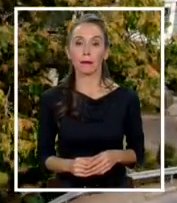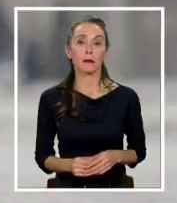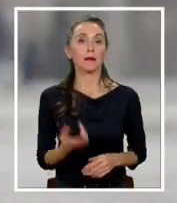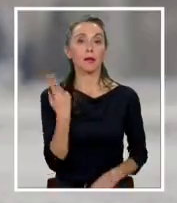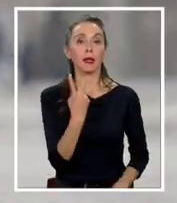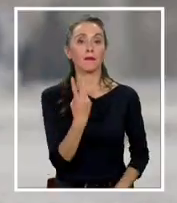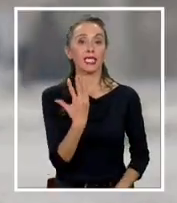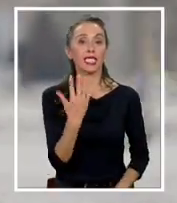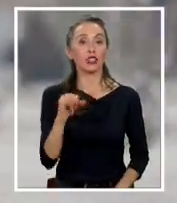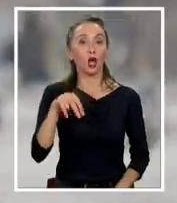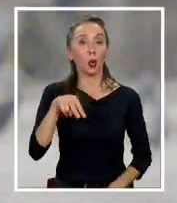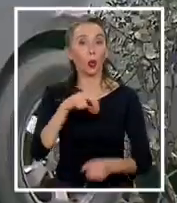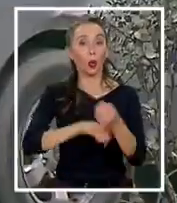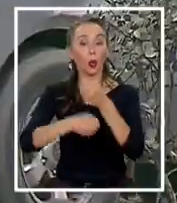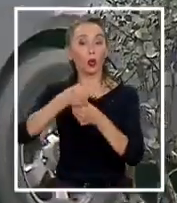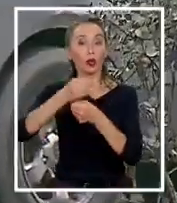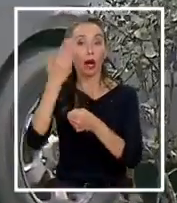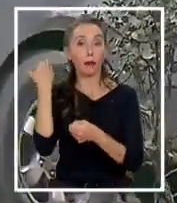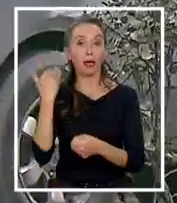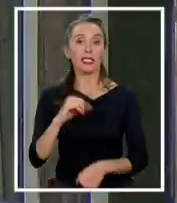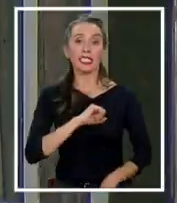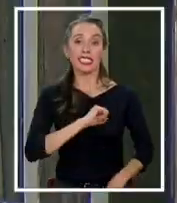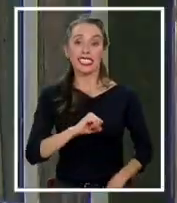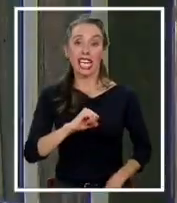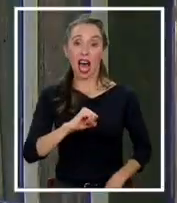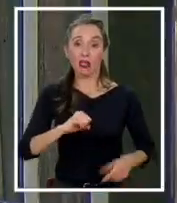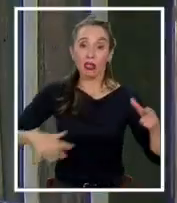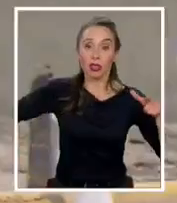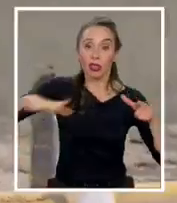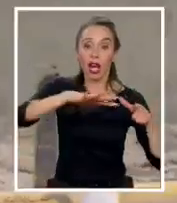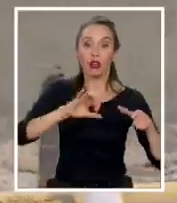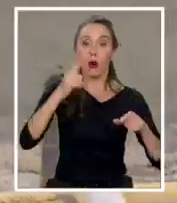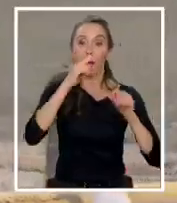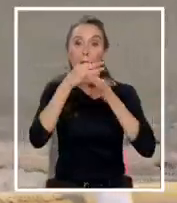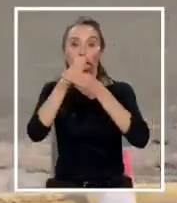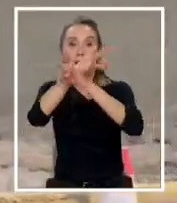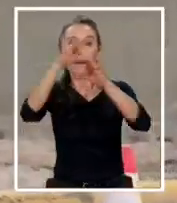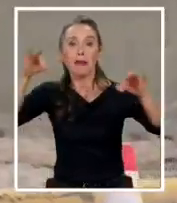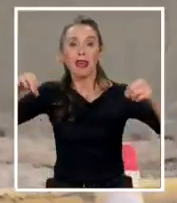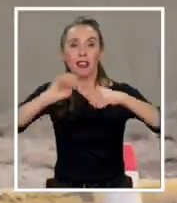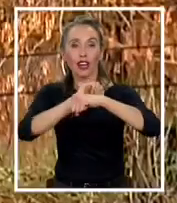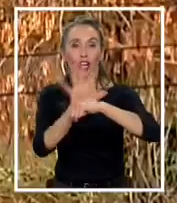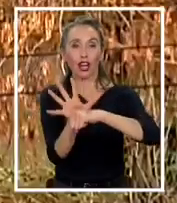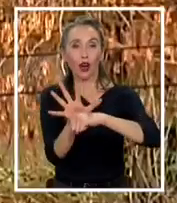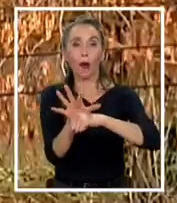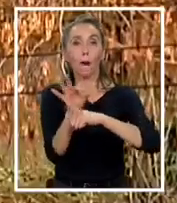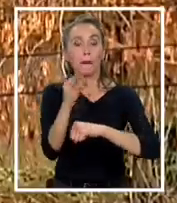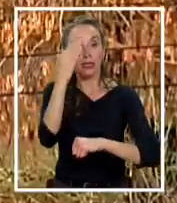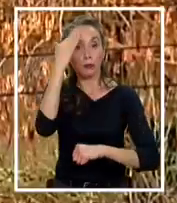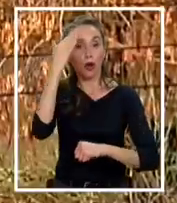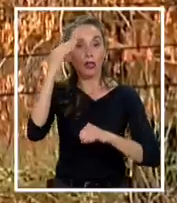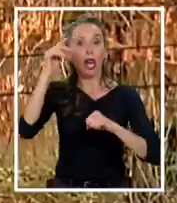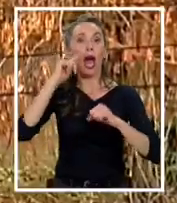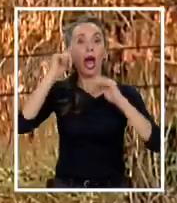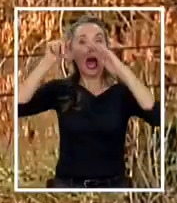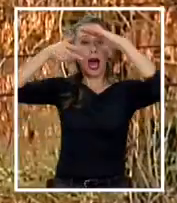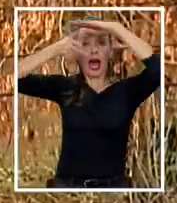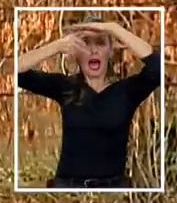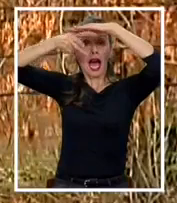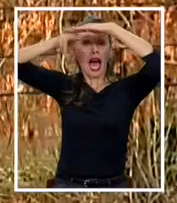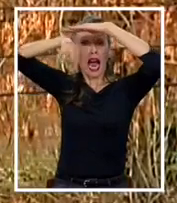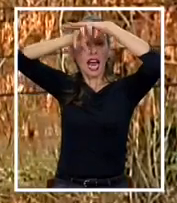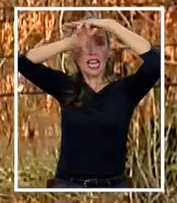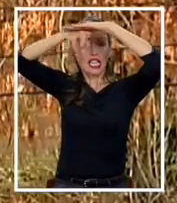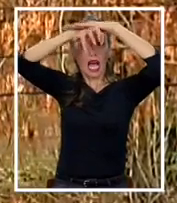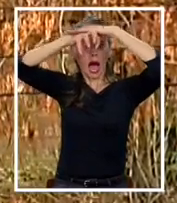Era el 25 de junio del año pasado y Santiago enfrentaba la primera ola del coronavirus. Ese día, una cámara de seguridad de la comuna de